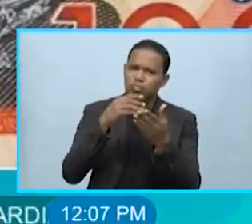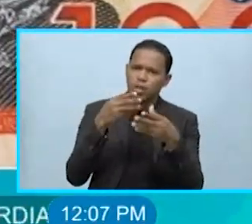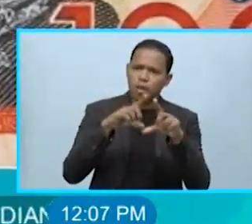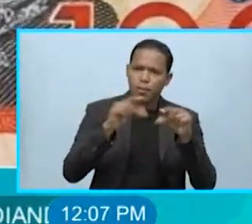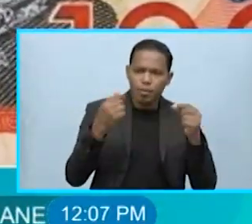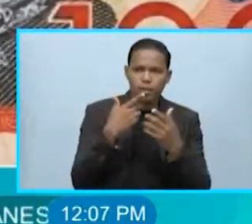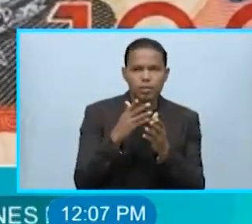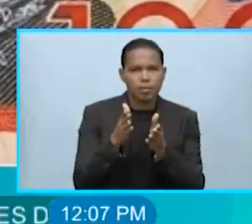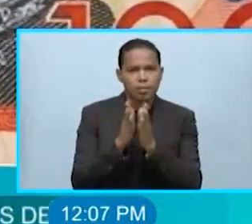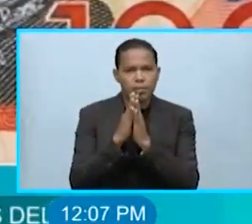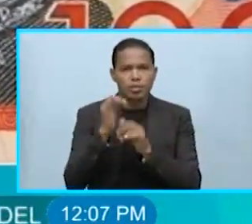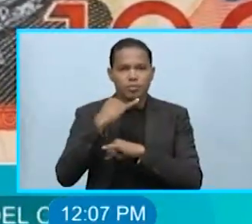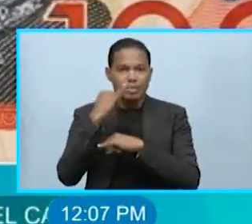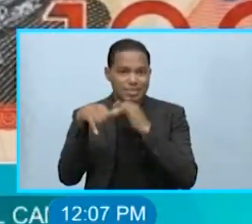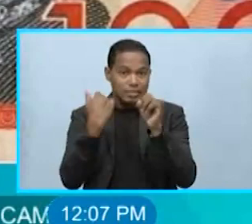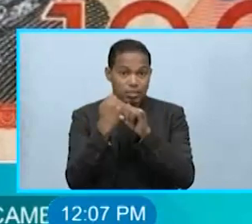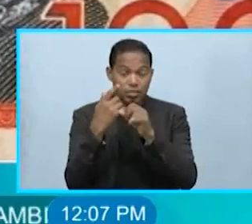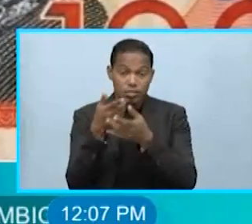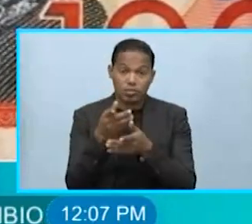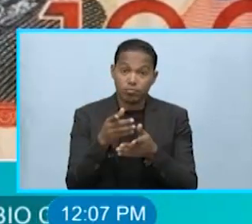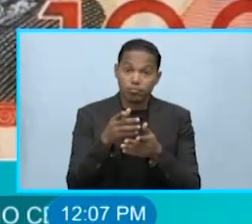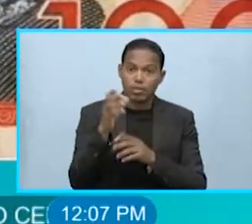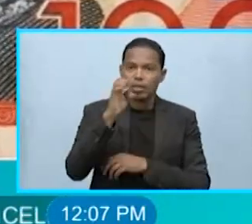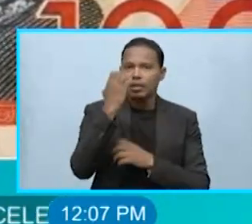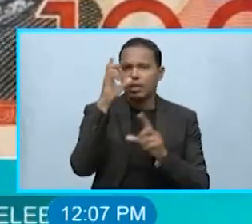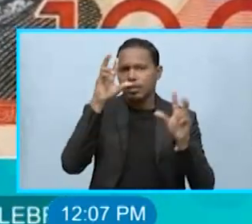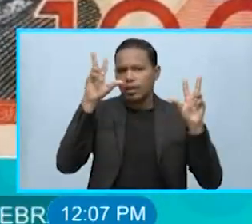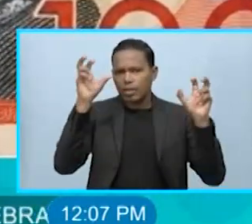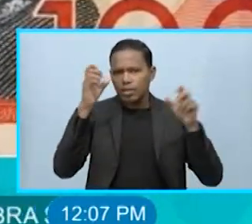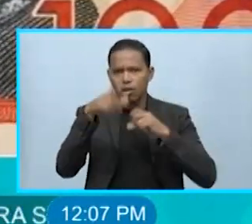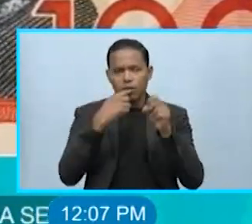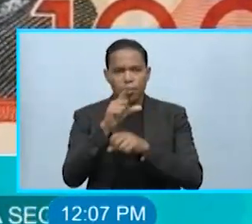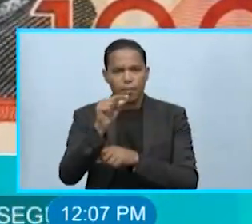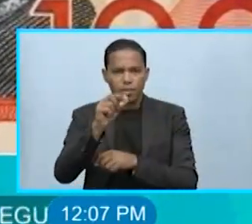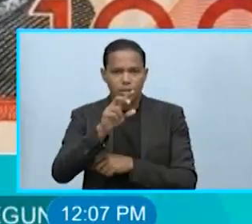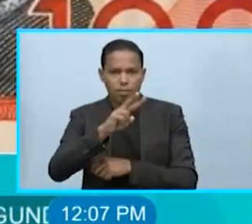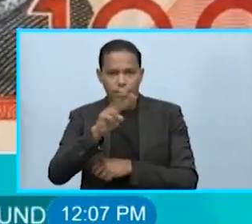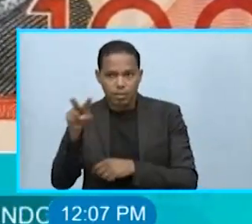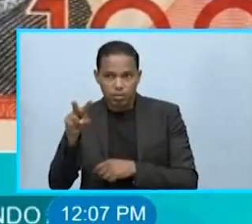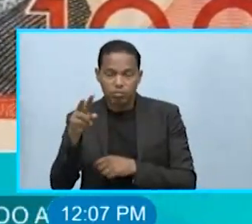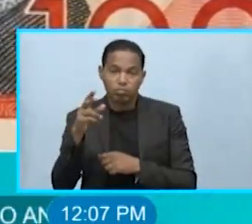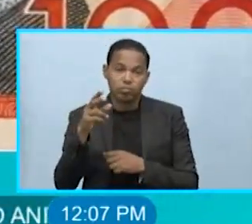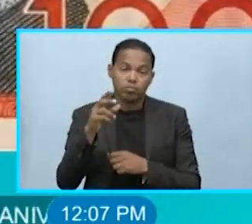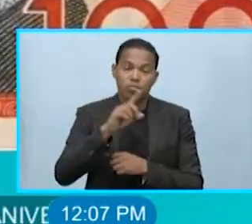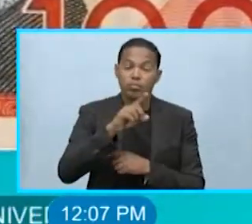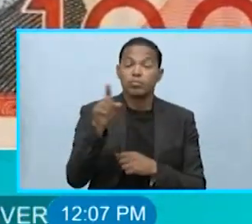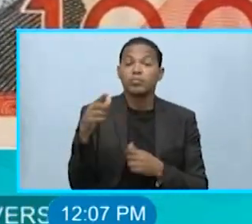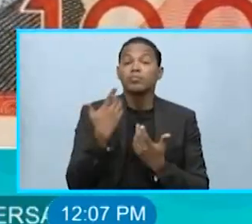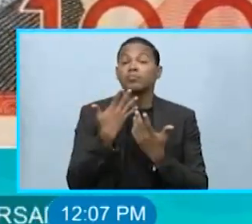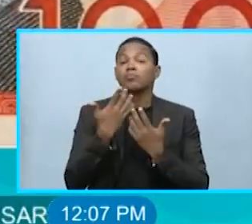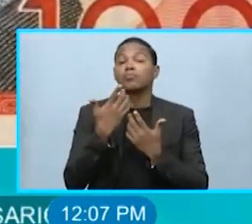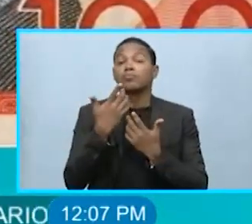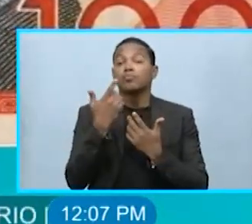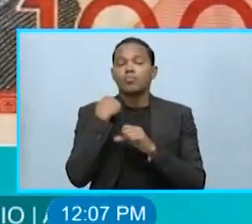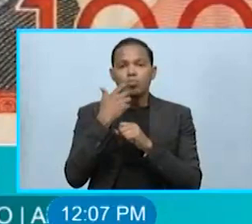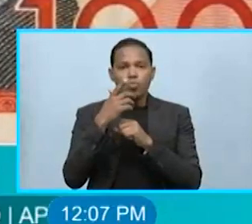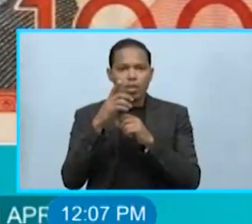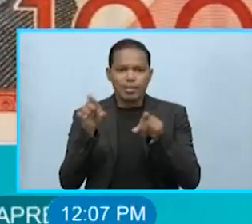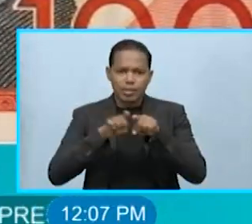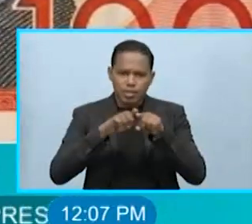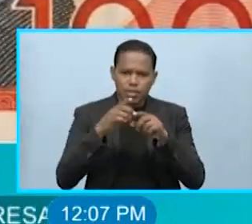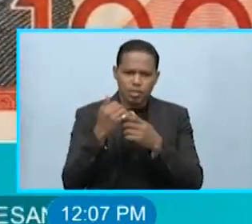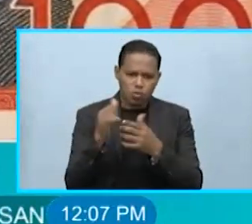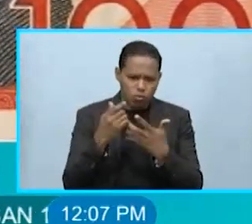pública internacional en enero de 2021 y que tiene las mismas características de seguridad de los billetes de 100 pesos